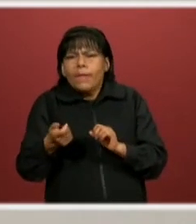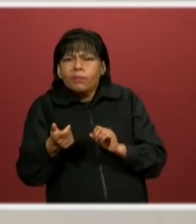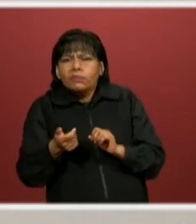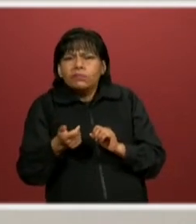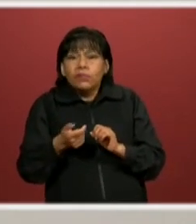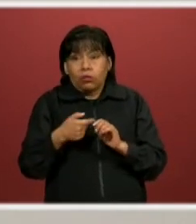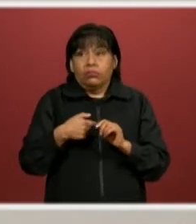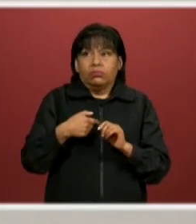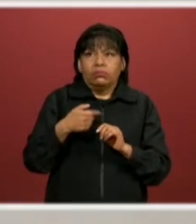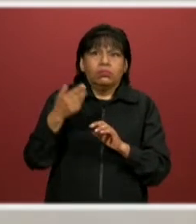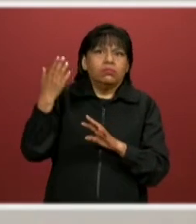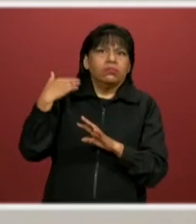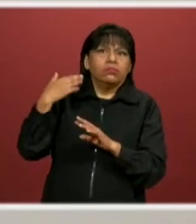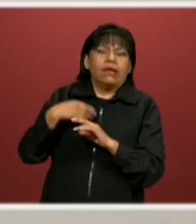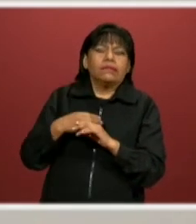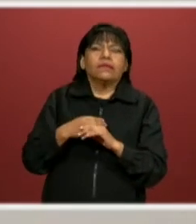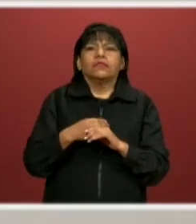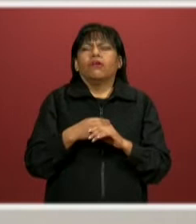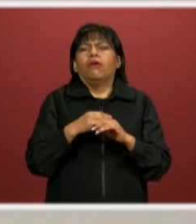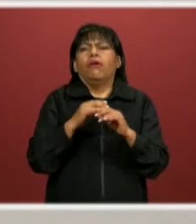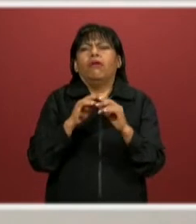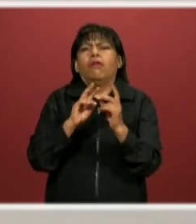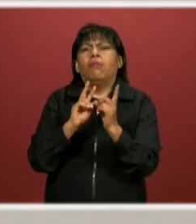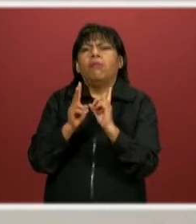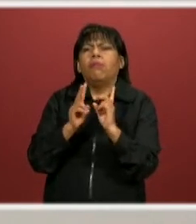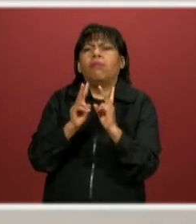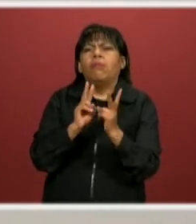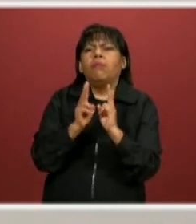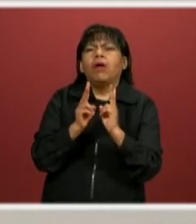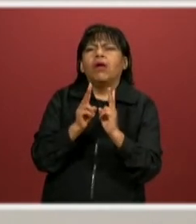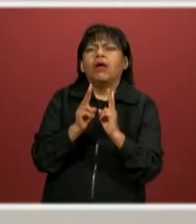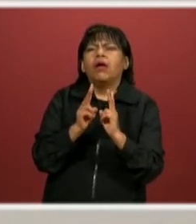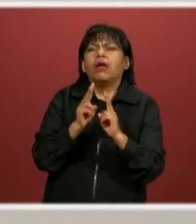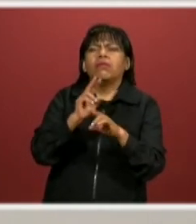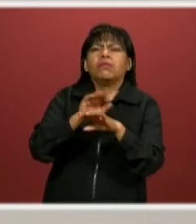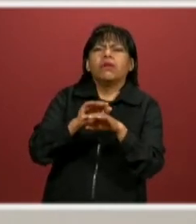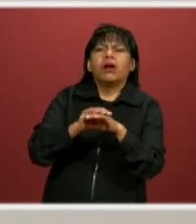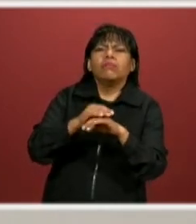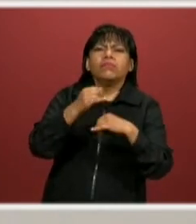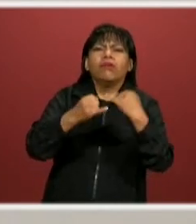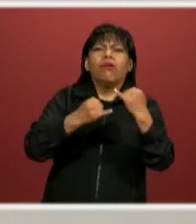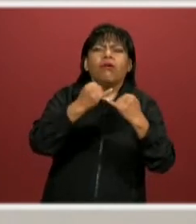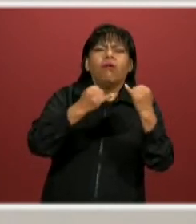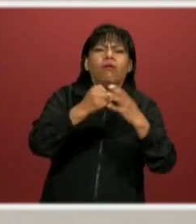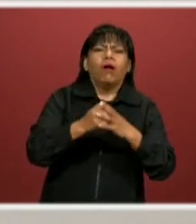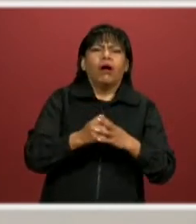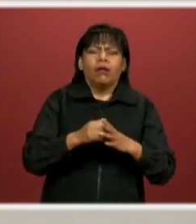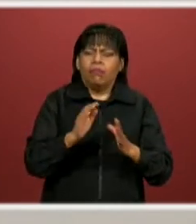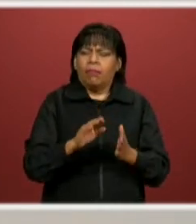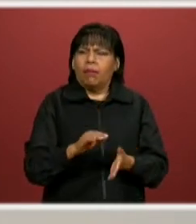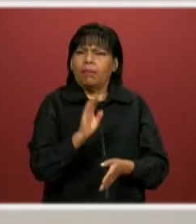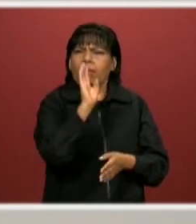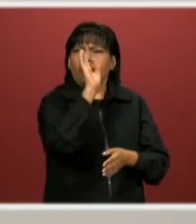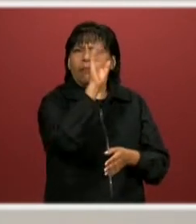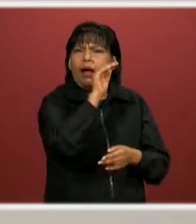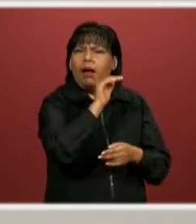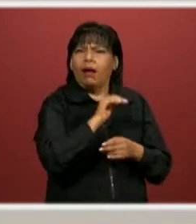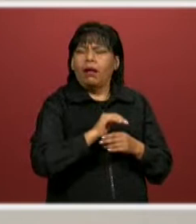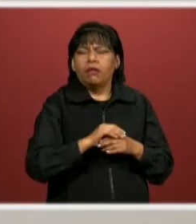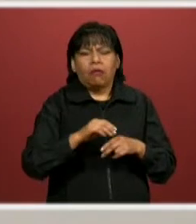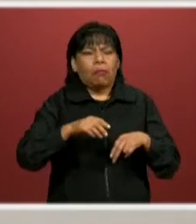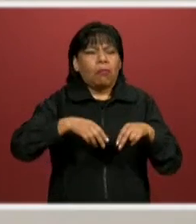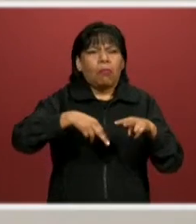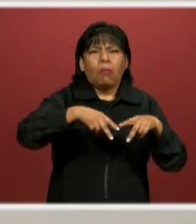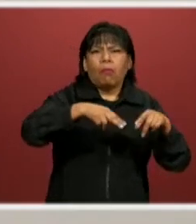todavía había juegos con todos los vecinos de la cuadra íbamos a jugar fútbol básquet y espero que ustedes salgan un ratito